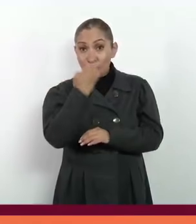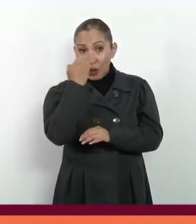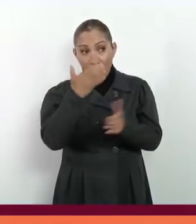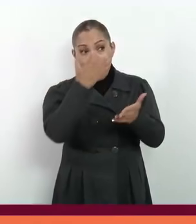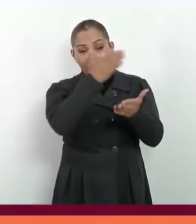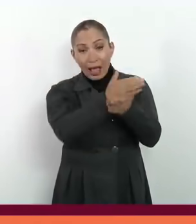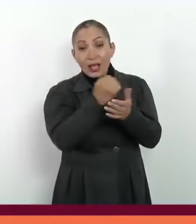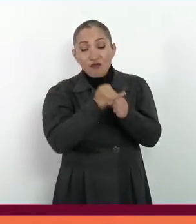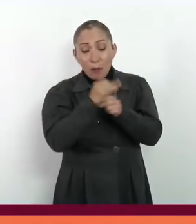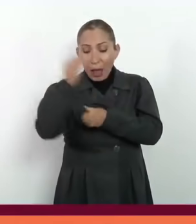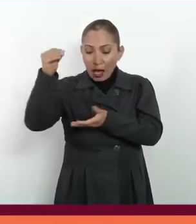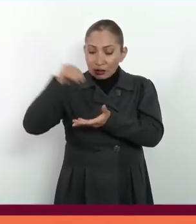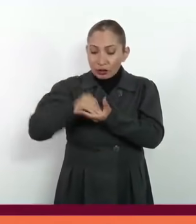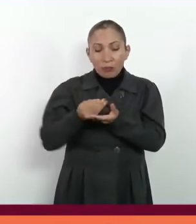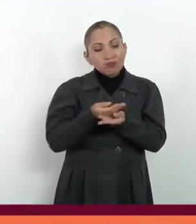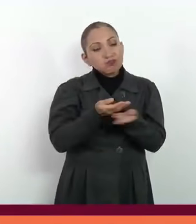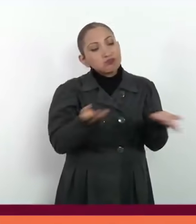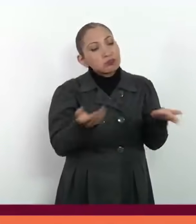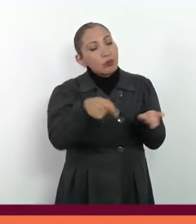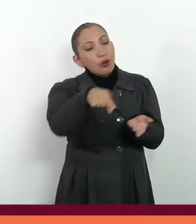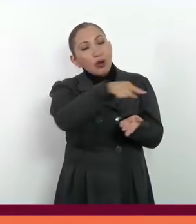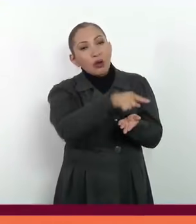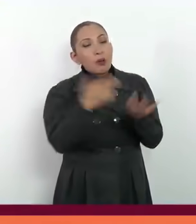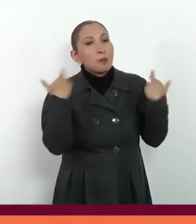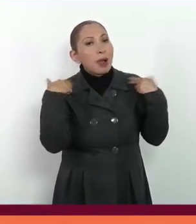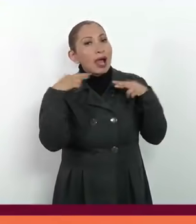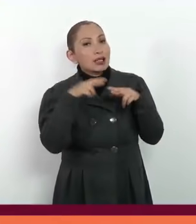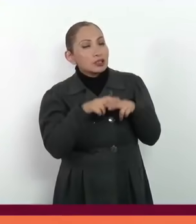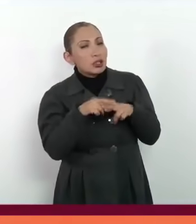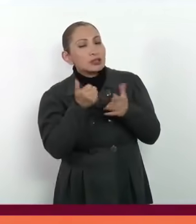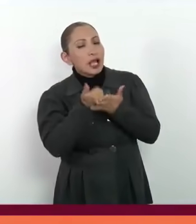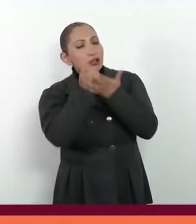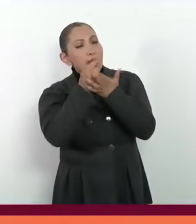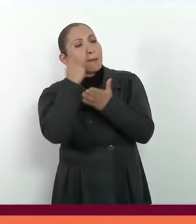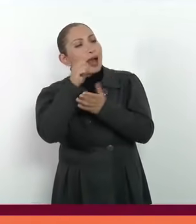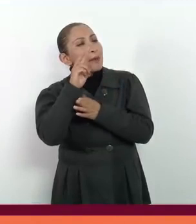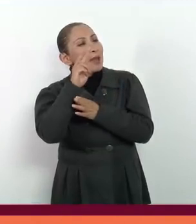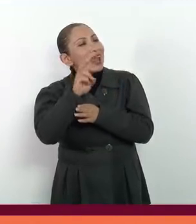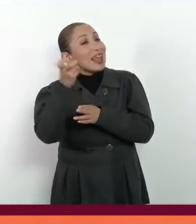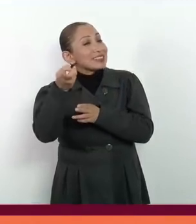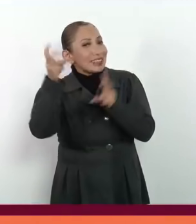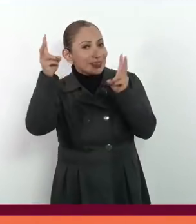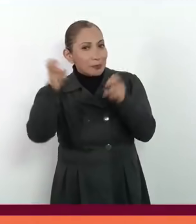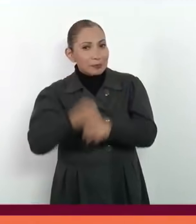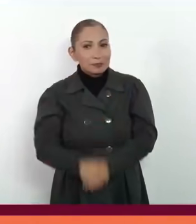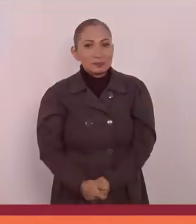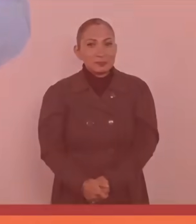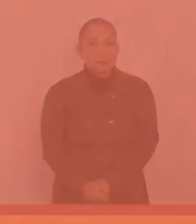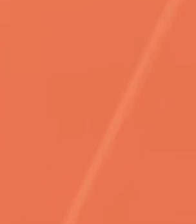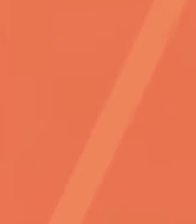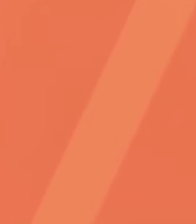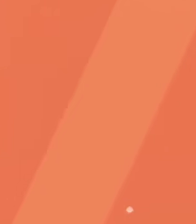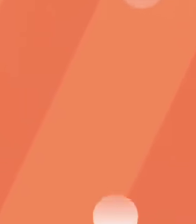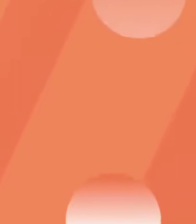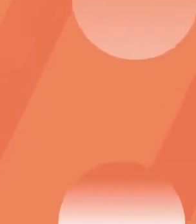escuela, toda esta información la compartan con su docente y les sirva para retomar este tema.